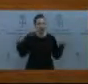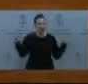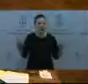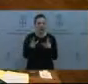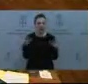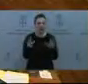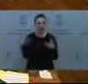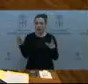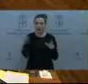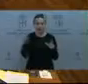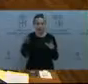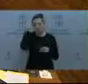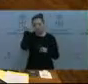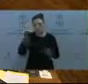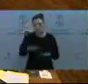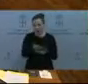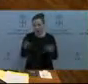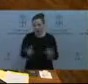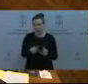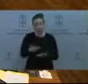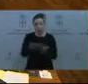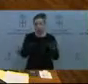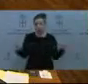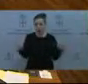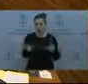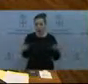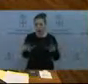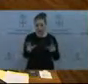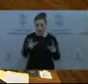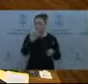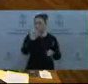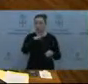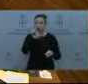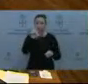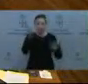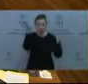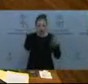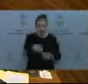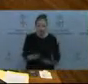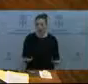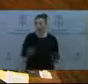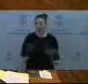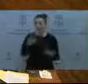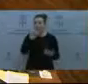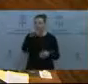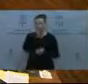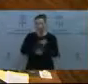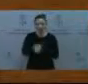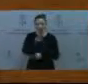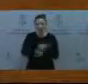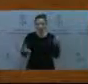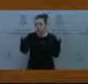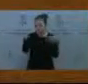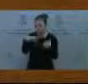conjunto. Si no tenemos juventud, si no tenemos nacimientos, si el crecimiento